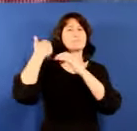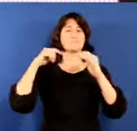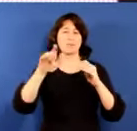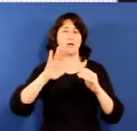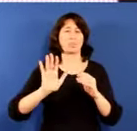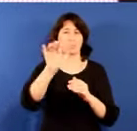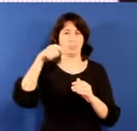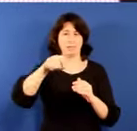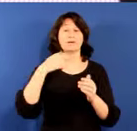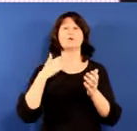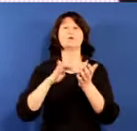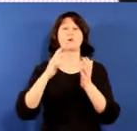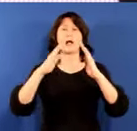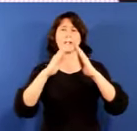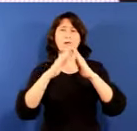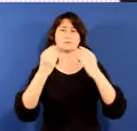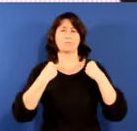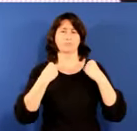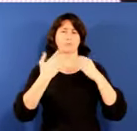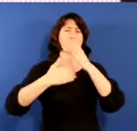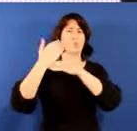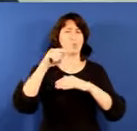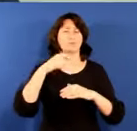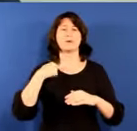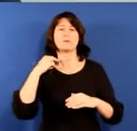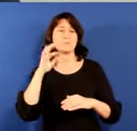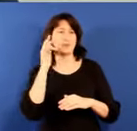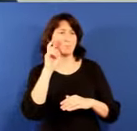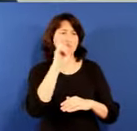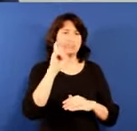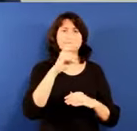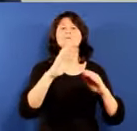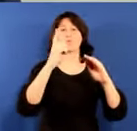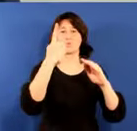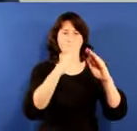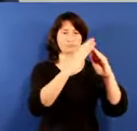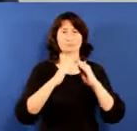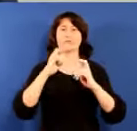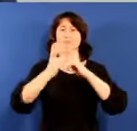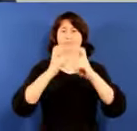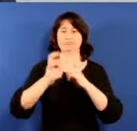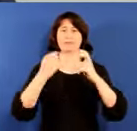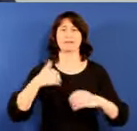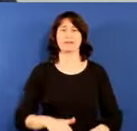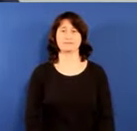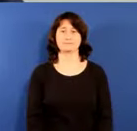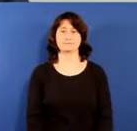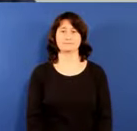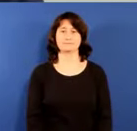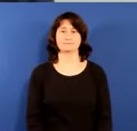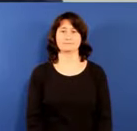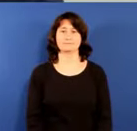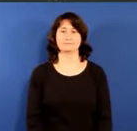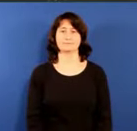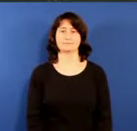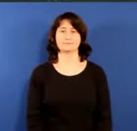Arboleda. Se quiere recuperar el legado histórico, patrimonial y sociológico de la zona y mostrar a la sociedad las casas en las que vivían